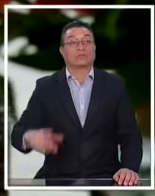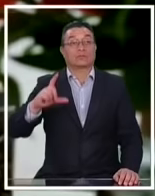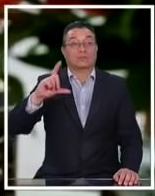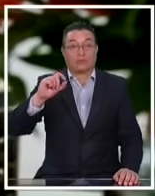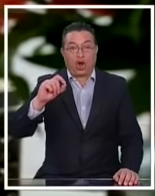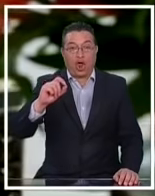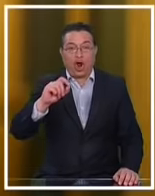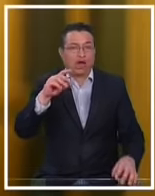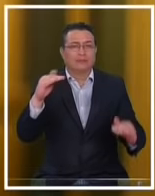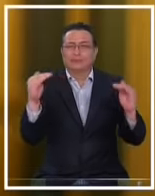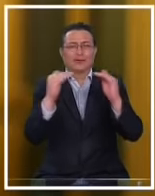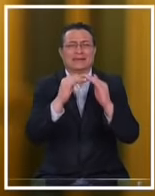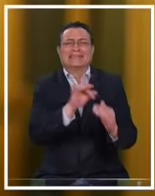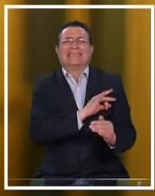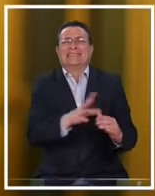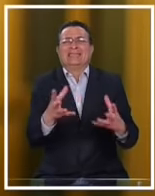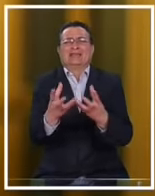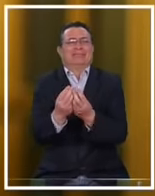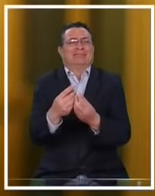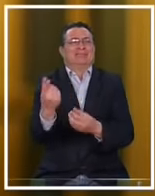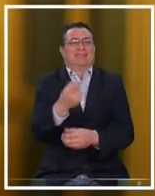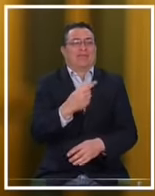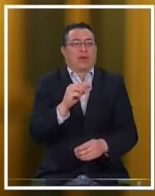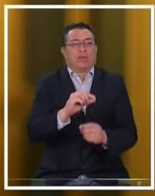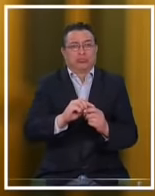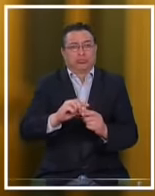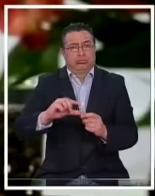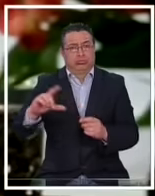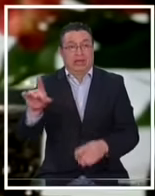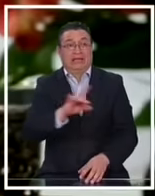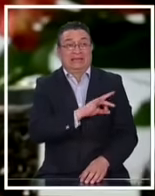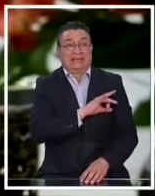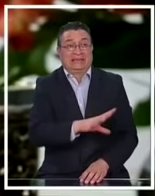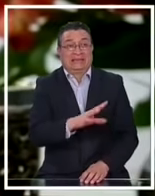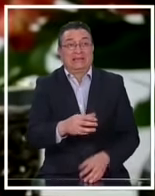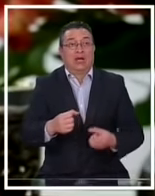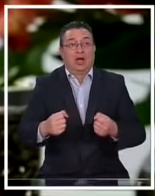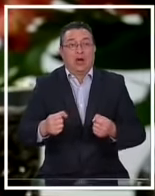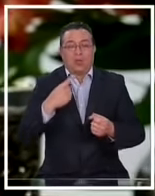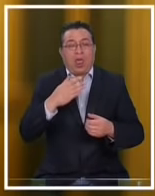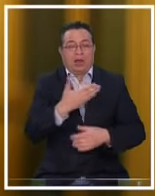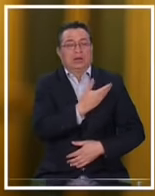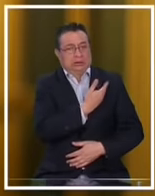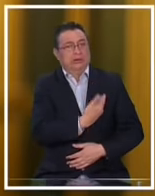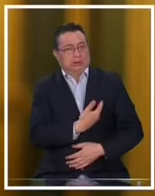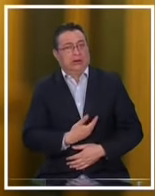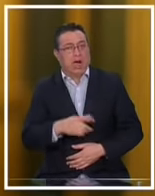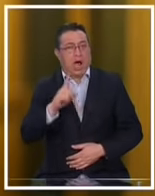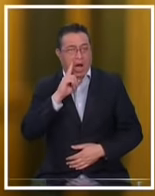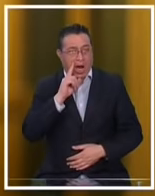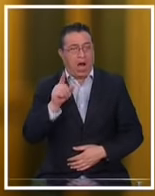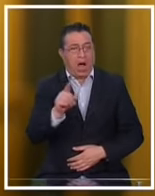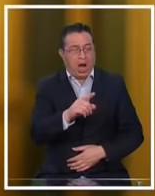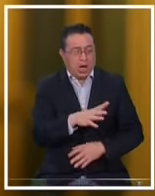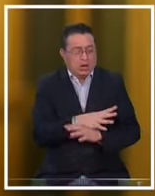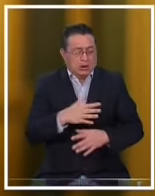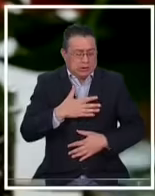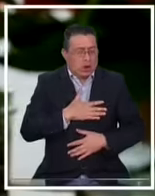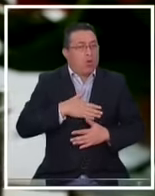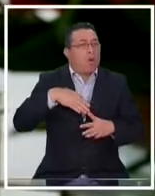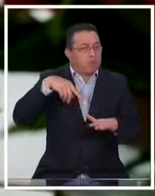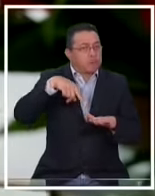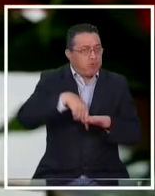Colo-Colo era Chile. Y era un chilo que venía saliendo de un peligro, pero era un chilo que estaba quebrantado, que había tenido heridas muy